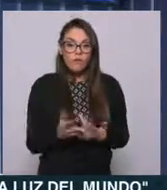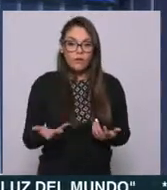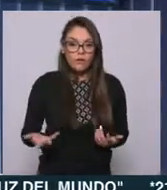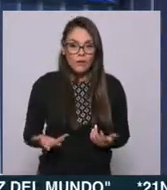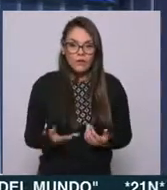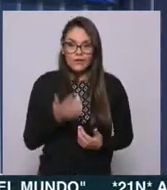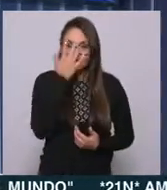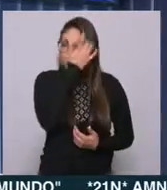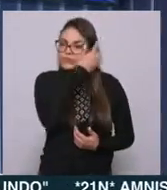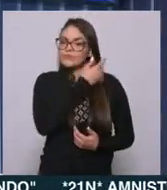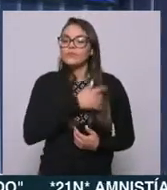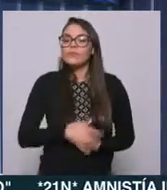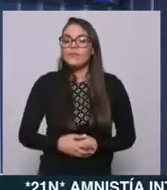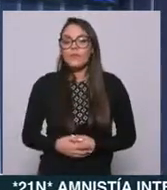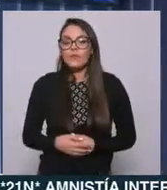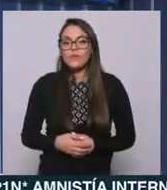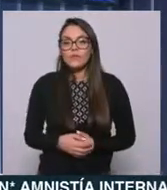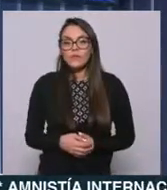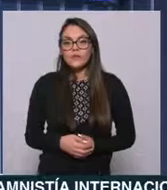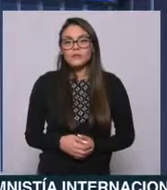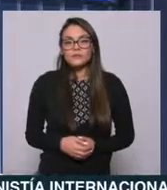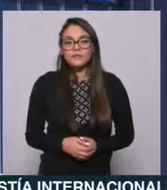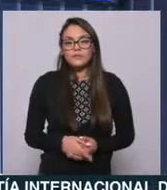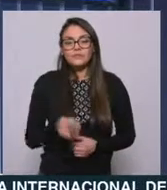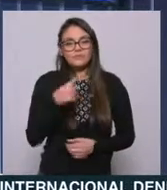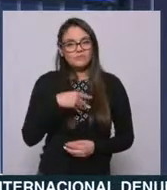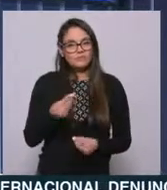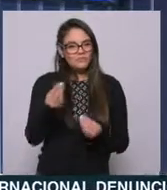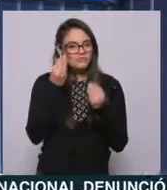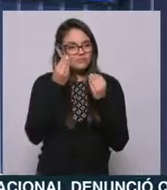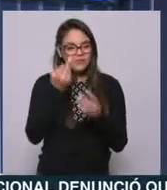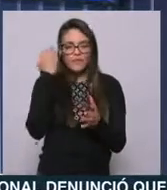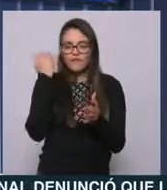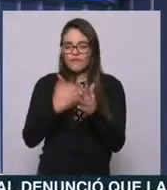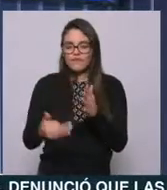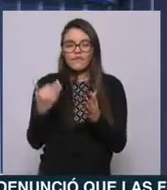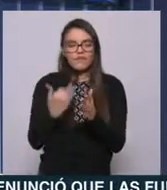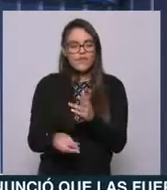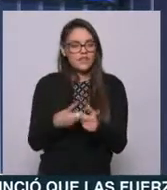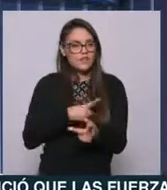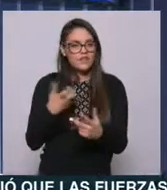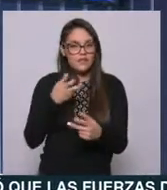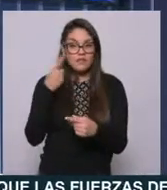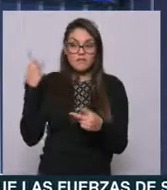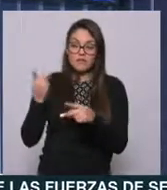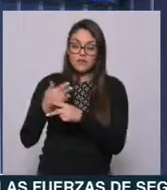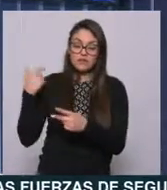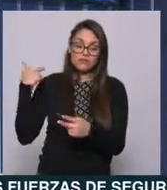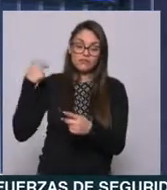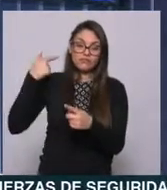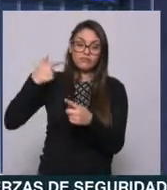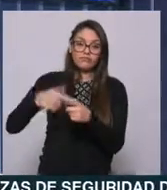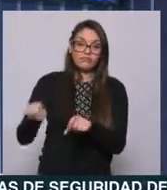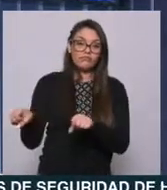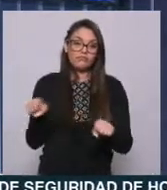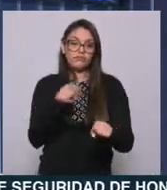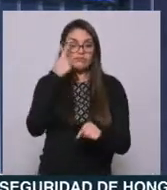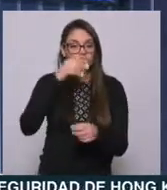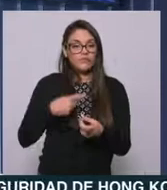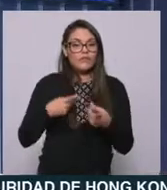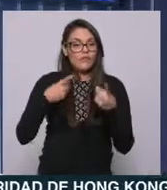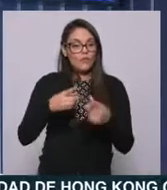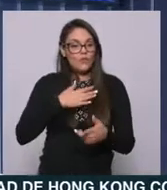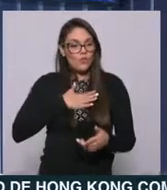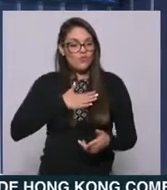a los lineamientos y al reglamento? Mucho se tiene que hacer, sin duda alguna, a 2 años de aquel sismo para otorgar justicia